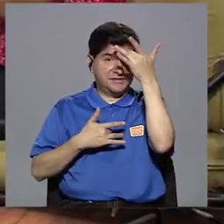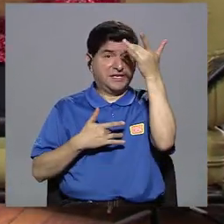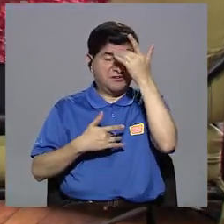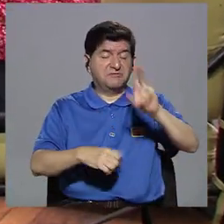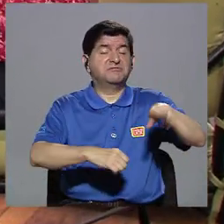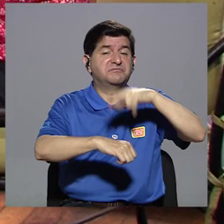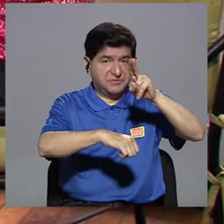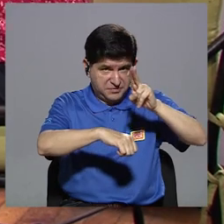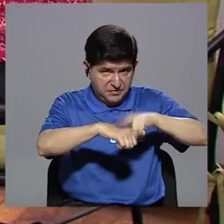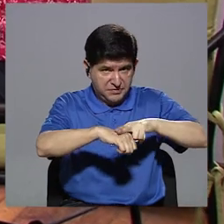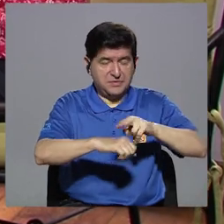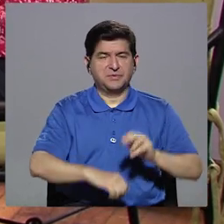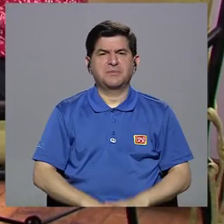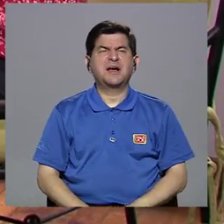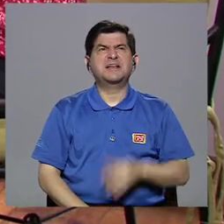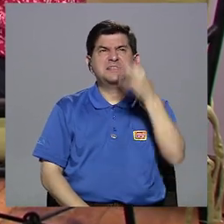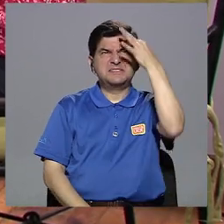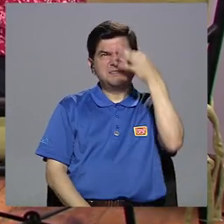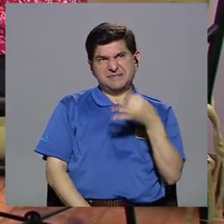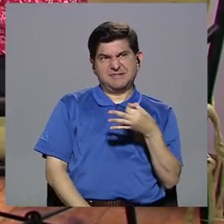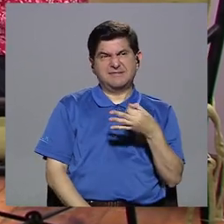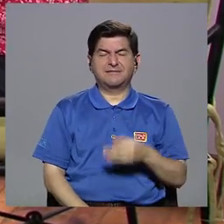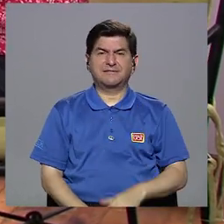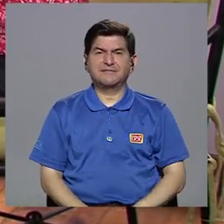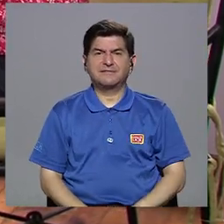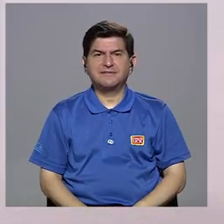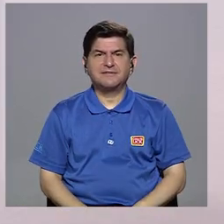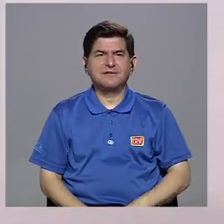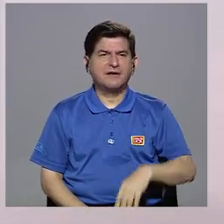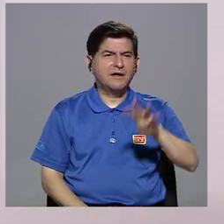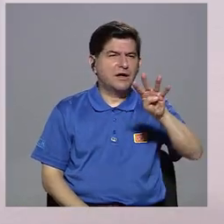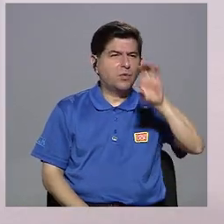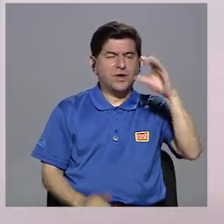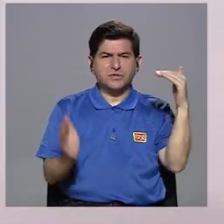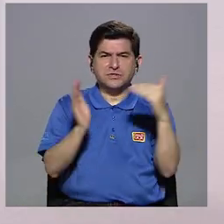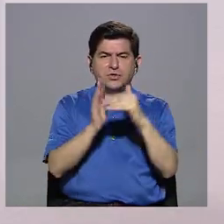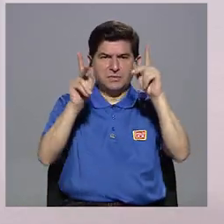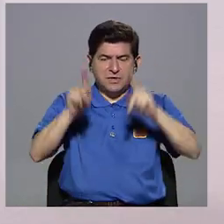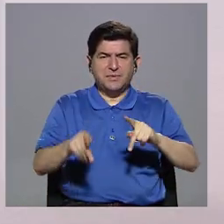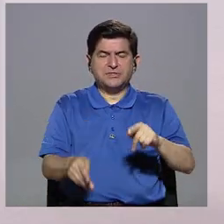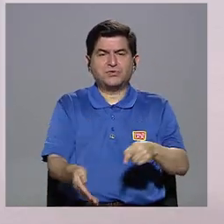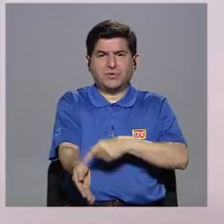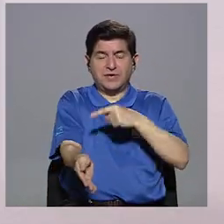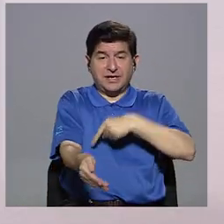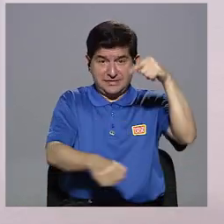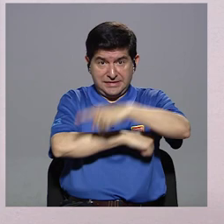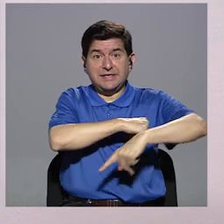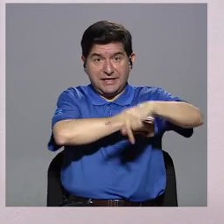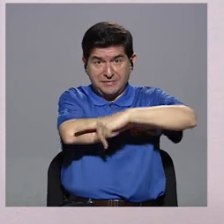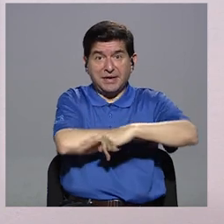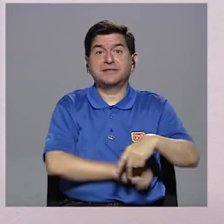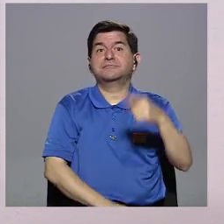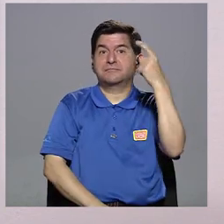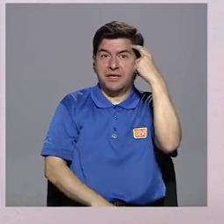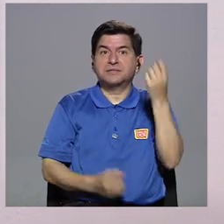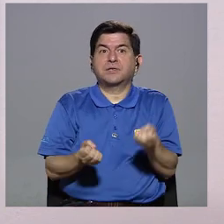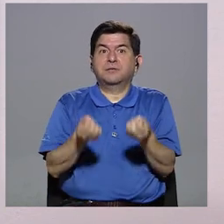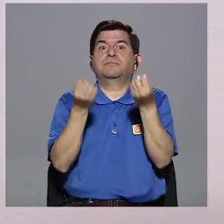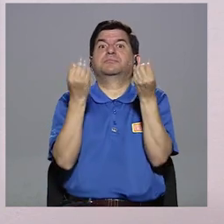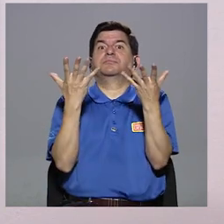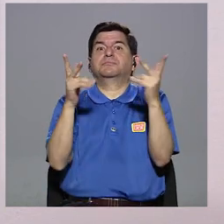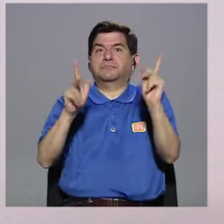es una enfermedad muy común se calcula que hay 400.000 diabéticos en el país imagínese usted que